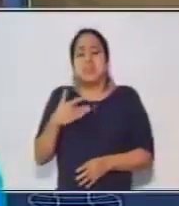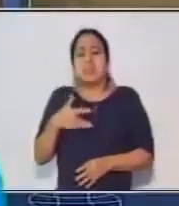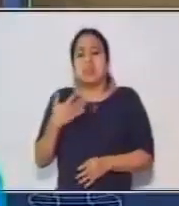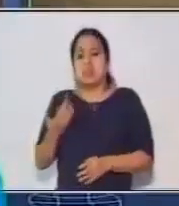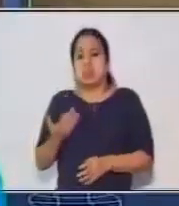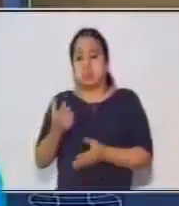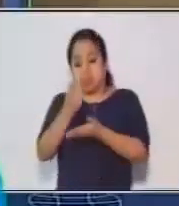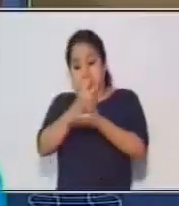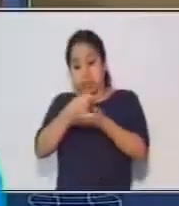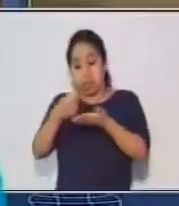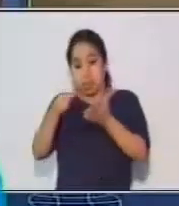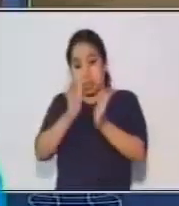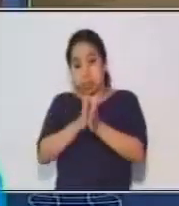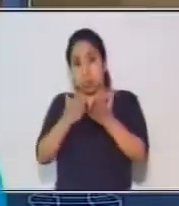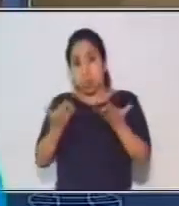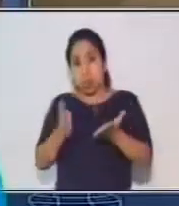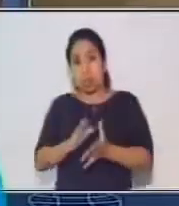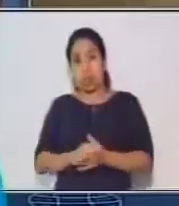escribe en tu cuaderno